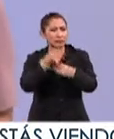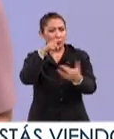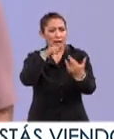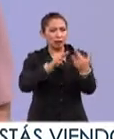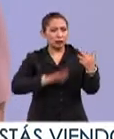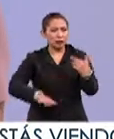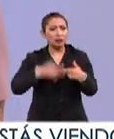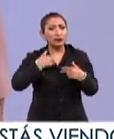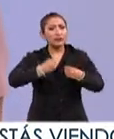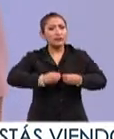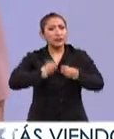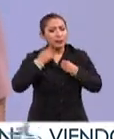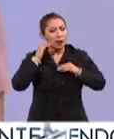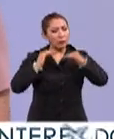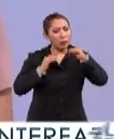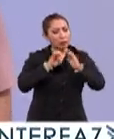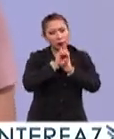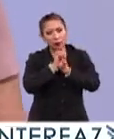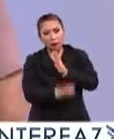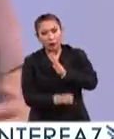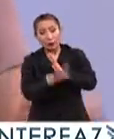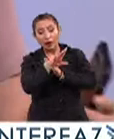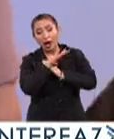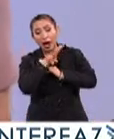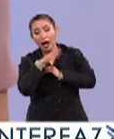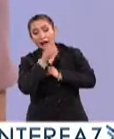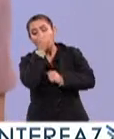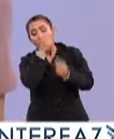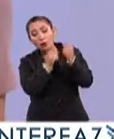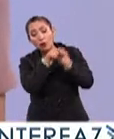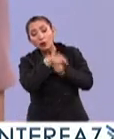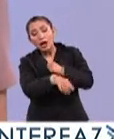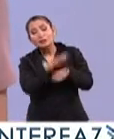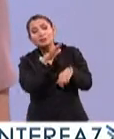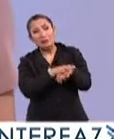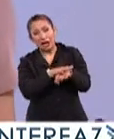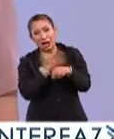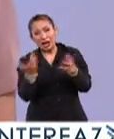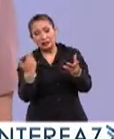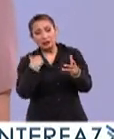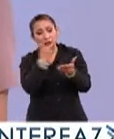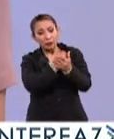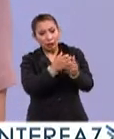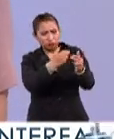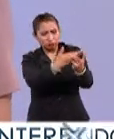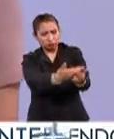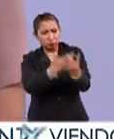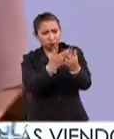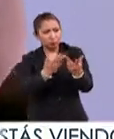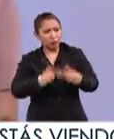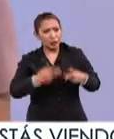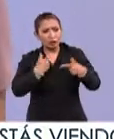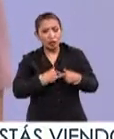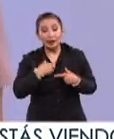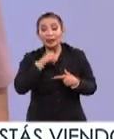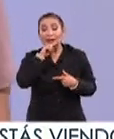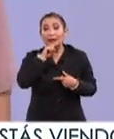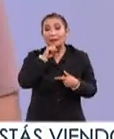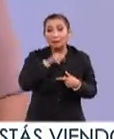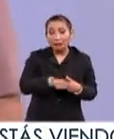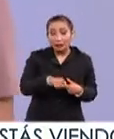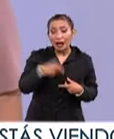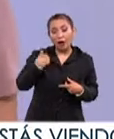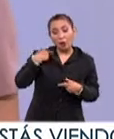región, donde se viven contrastes como el hecho de que albergamos algunas de las más grandes y pobladas ciudades del mundo, pero al mismo